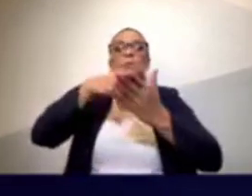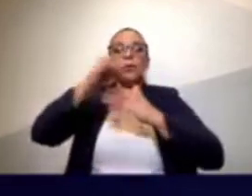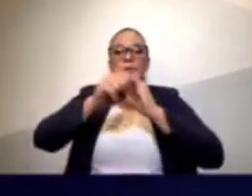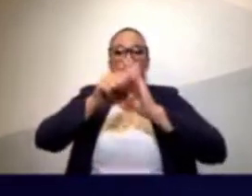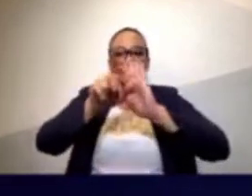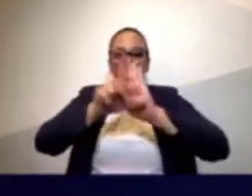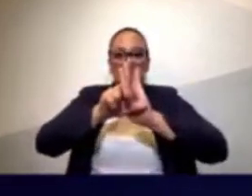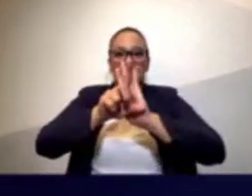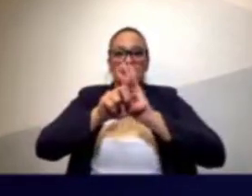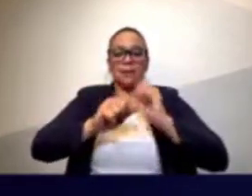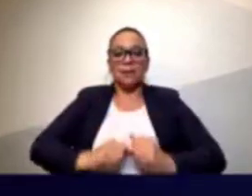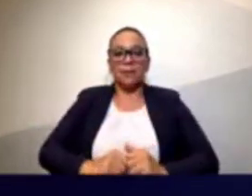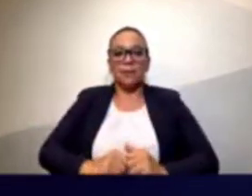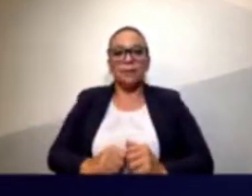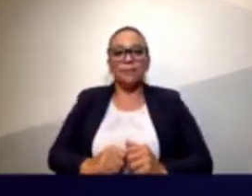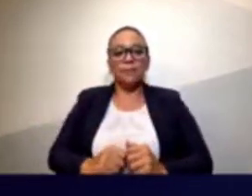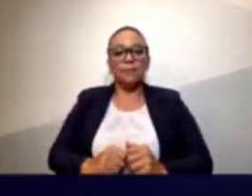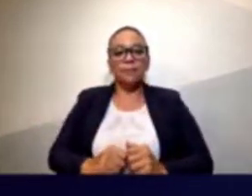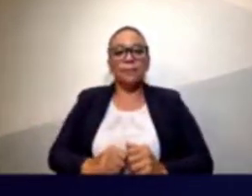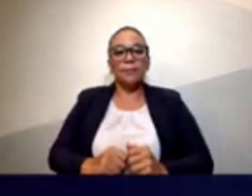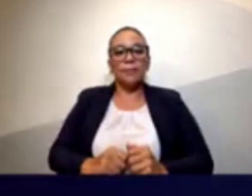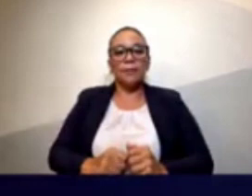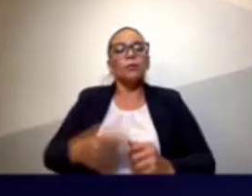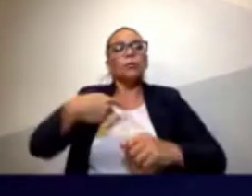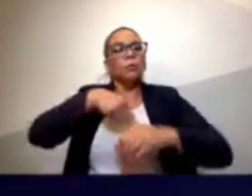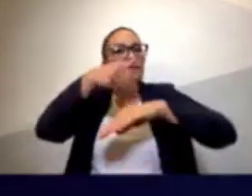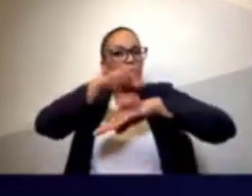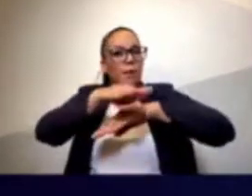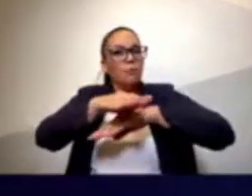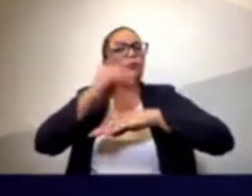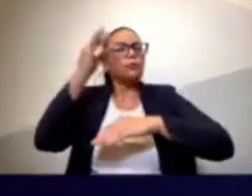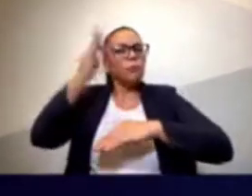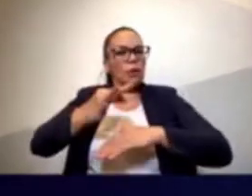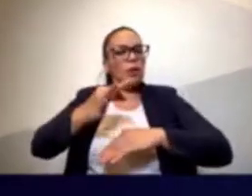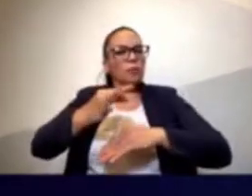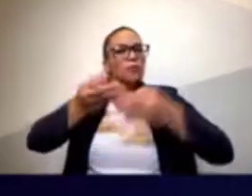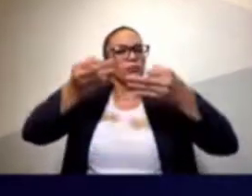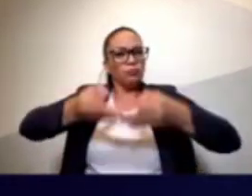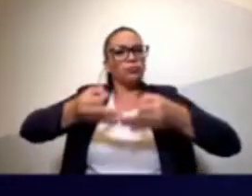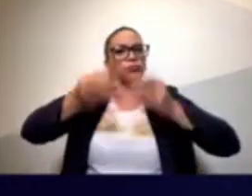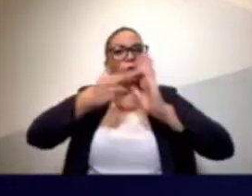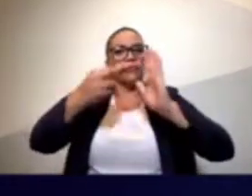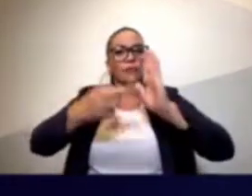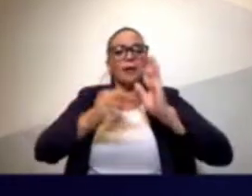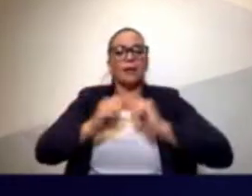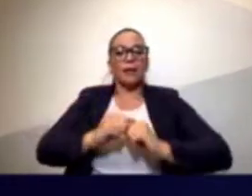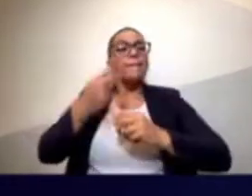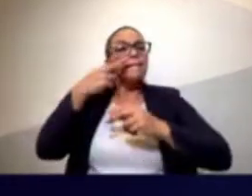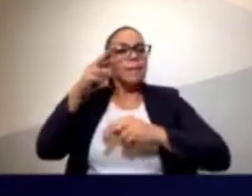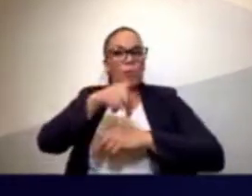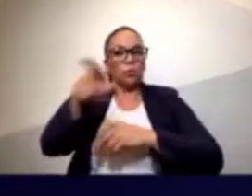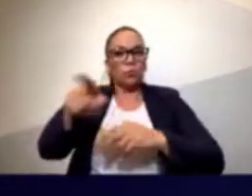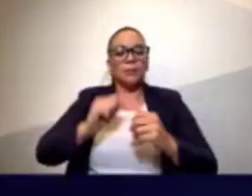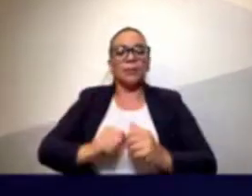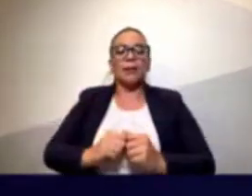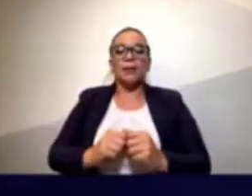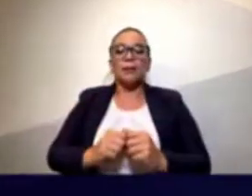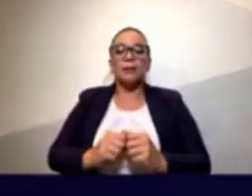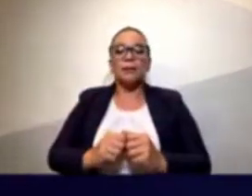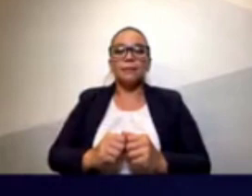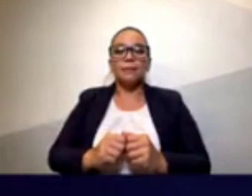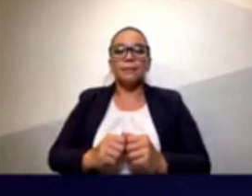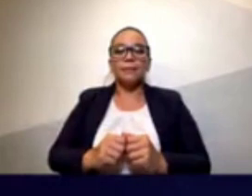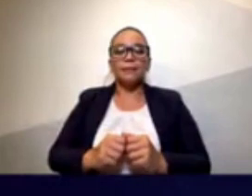Legislativa, lo hicimos creyendo fervientemente en la regla. Vean ustedes cuál era